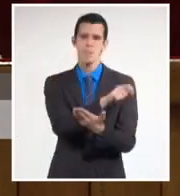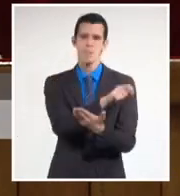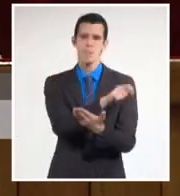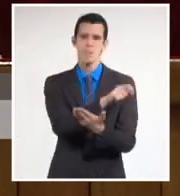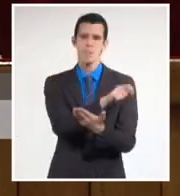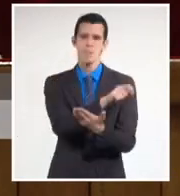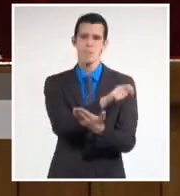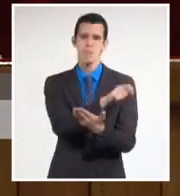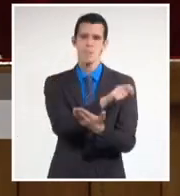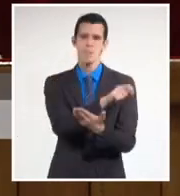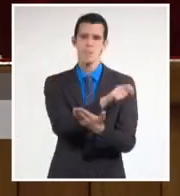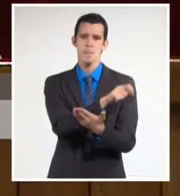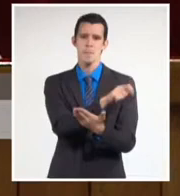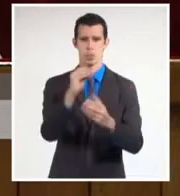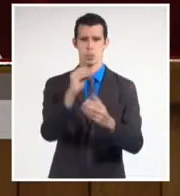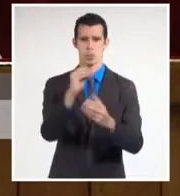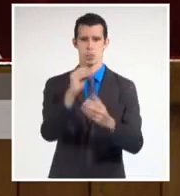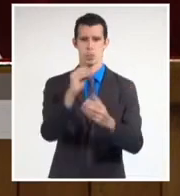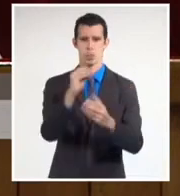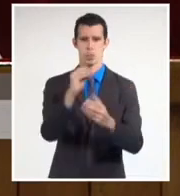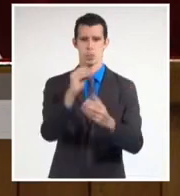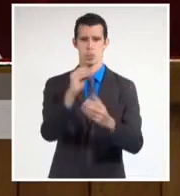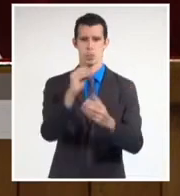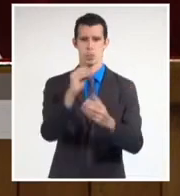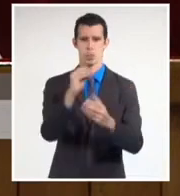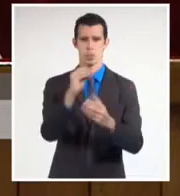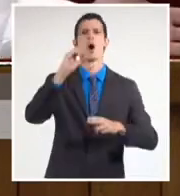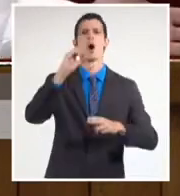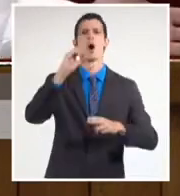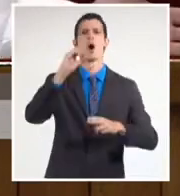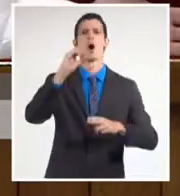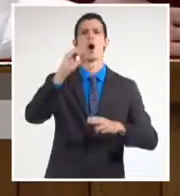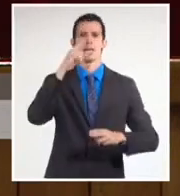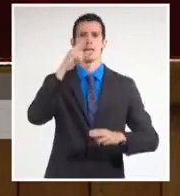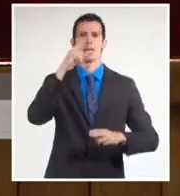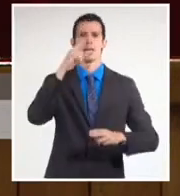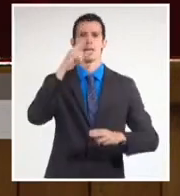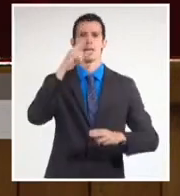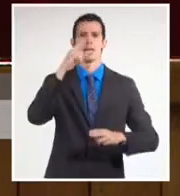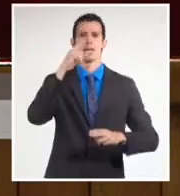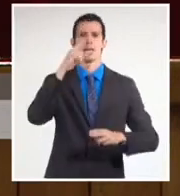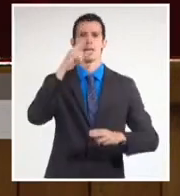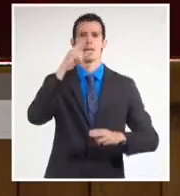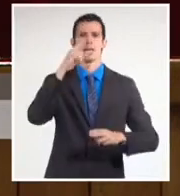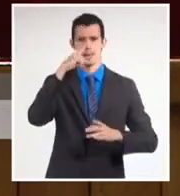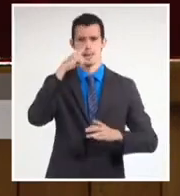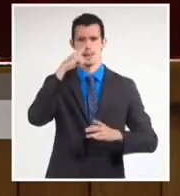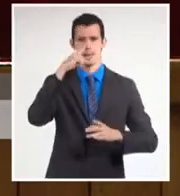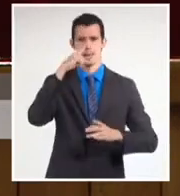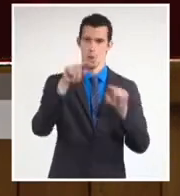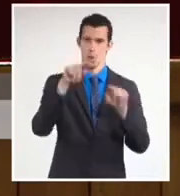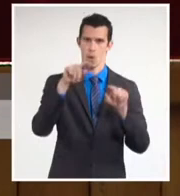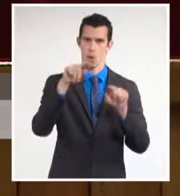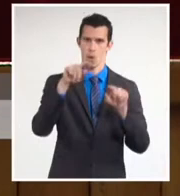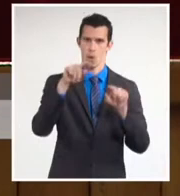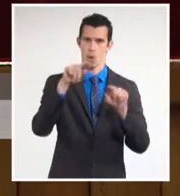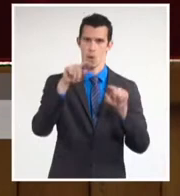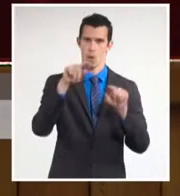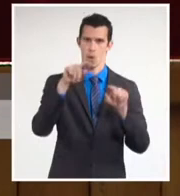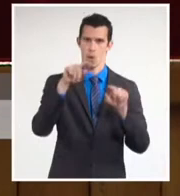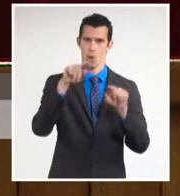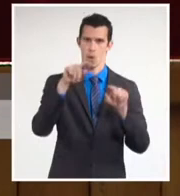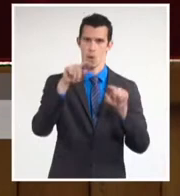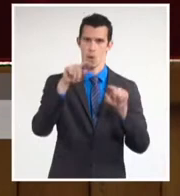el ordenamiento responsable de todas las desviaciones que tiene la economía. Y se puede demostrar fácilmente con estos elementos que les